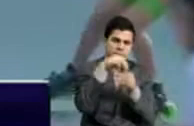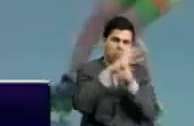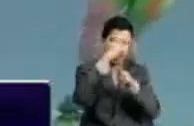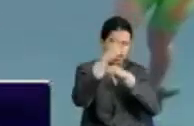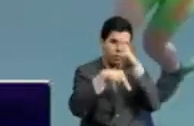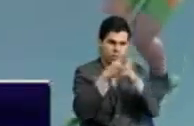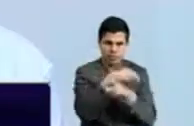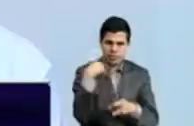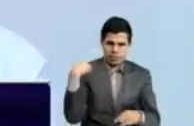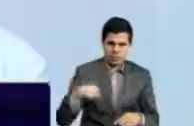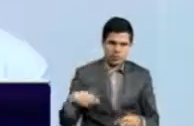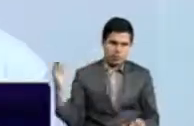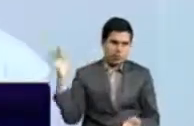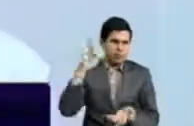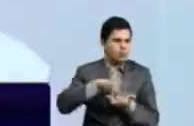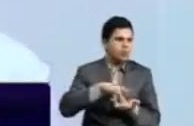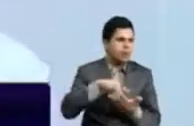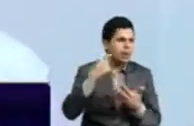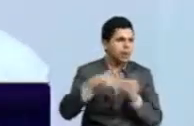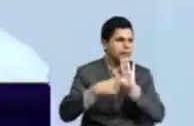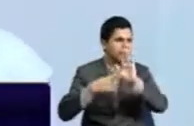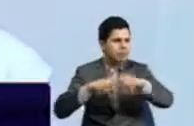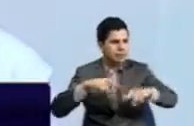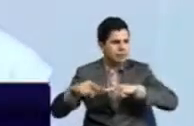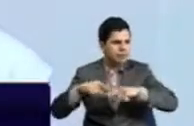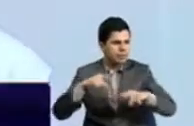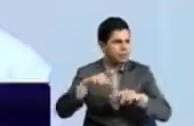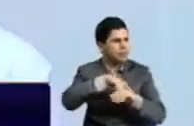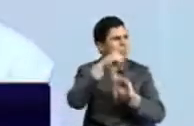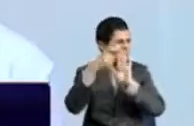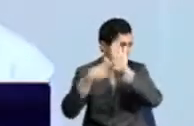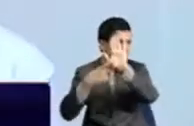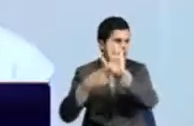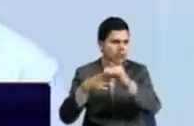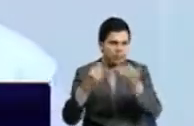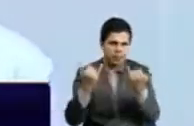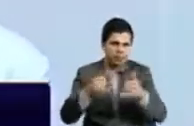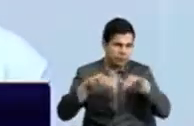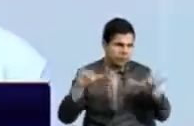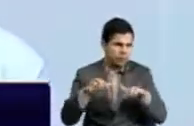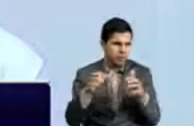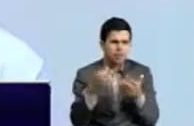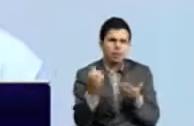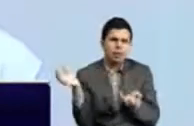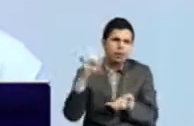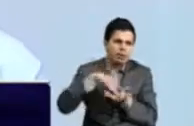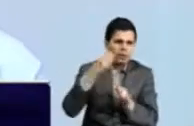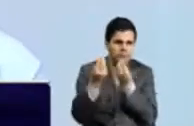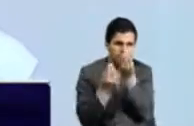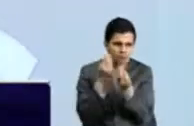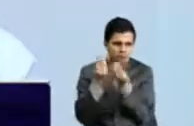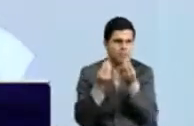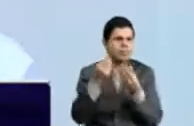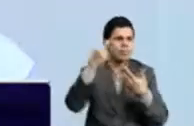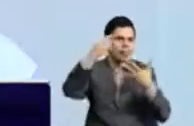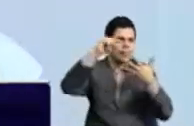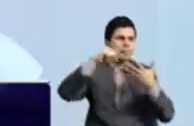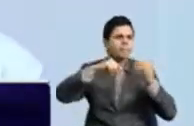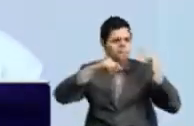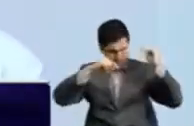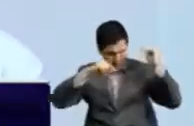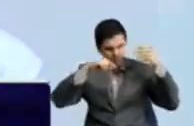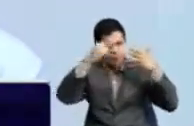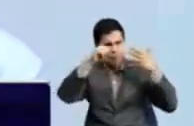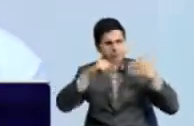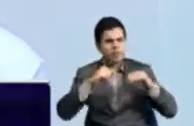China Taipei. Fue un evento preparatorio súper importante, solamente faltó Corea y China, pero ya en